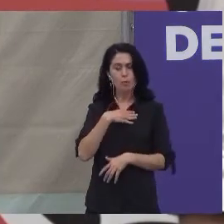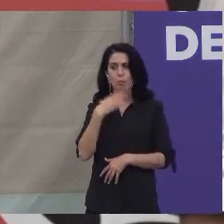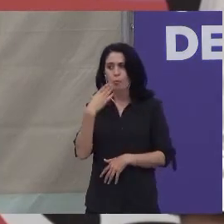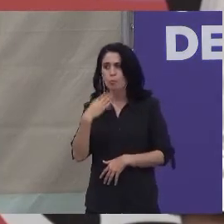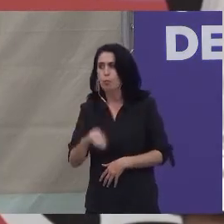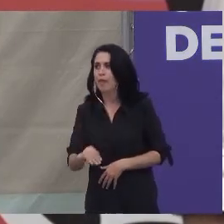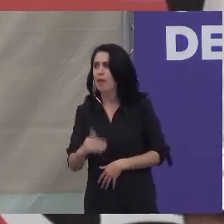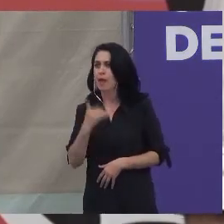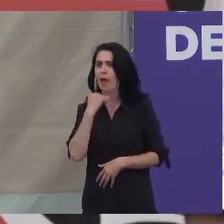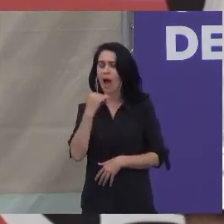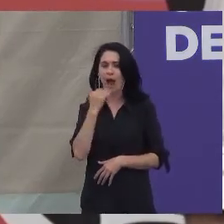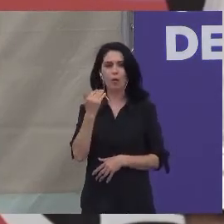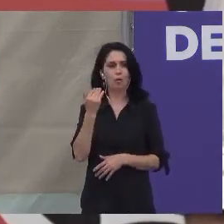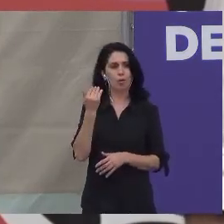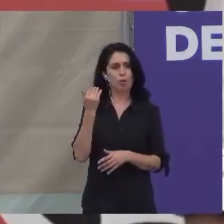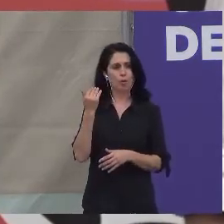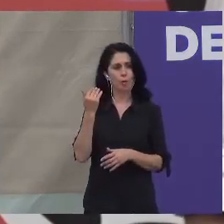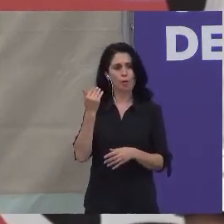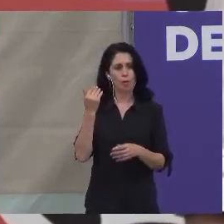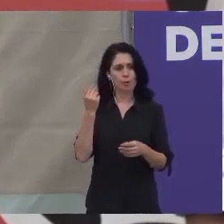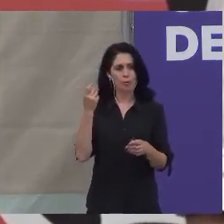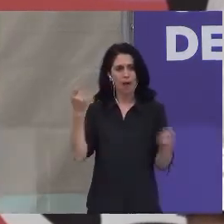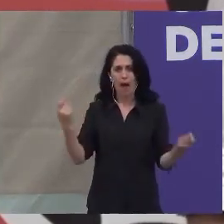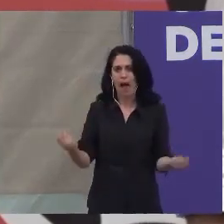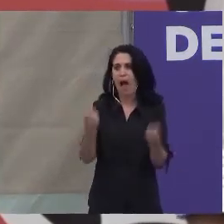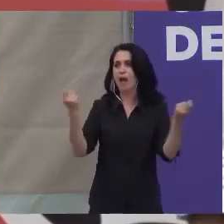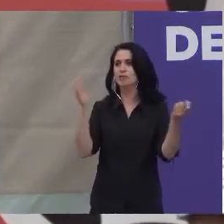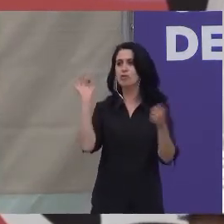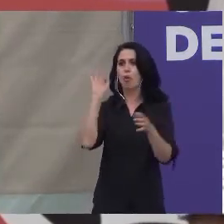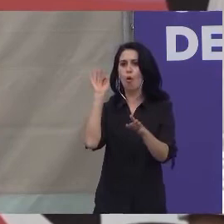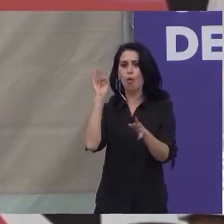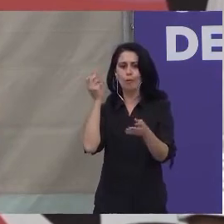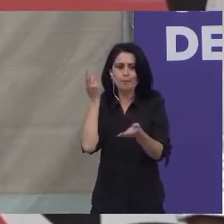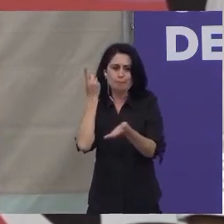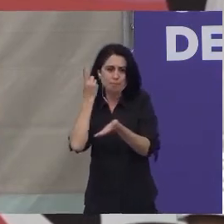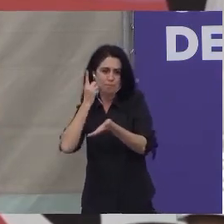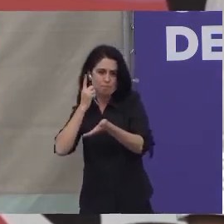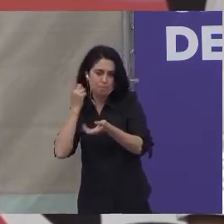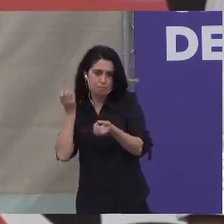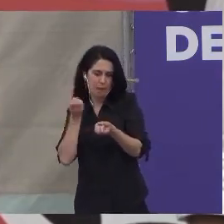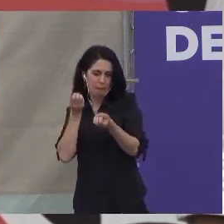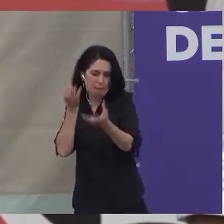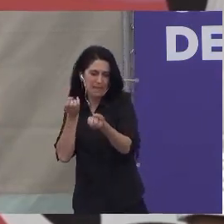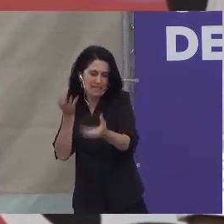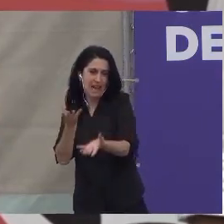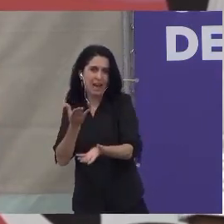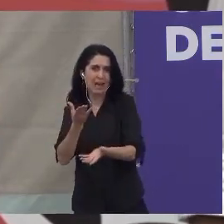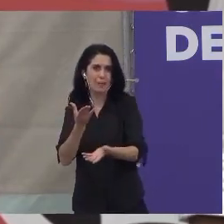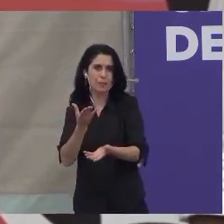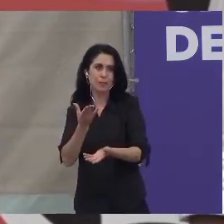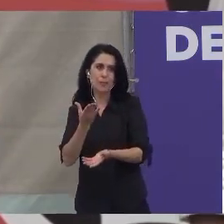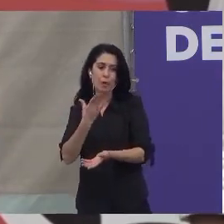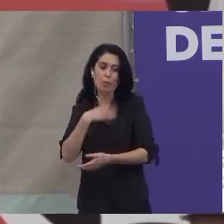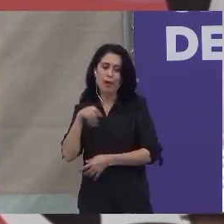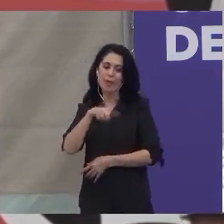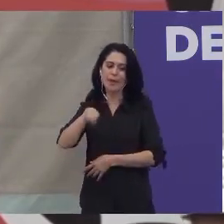o algún acto que podría vulnerar las normas que la Comisión Técnica